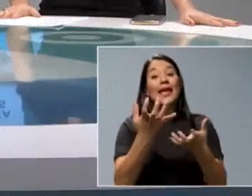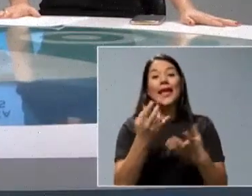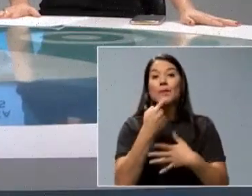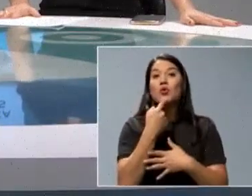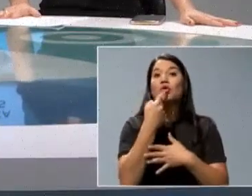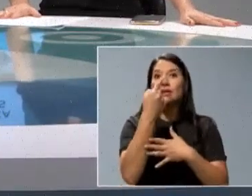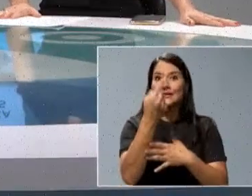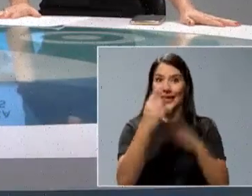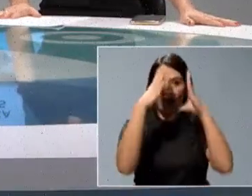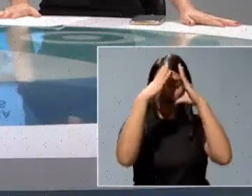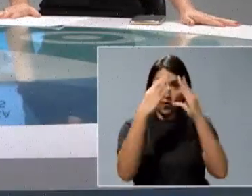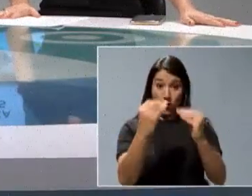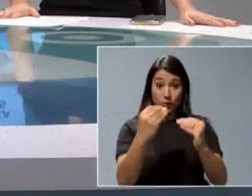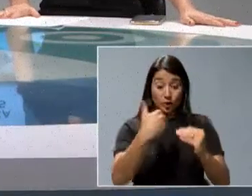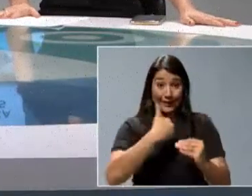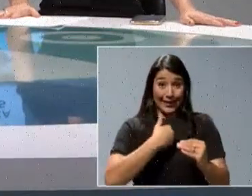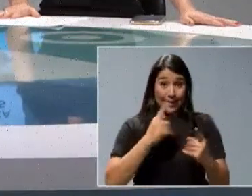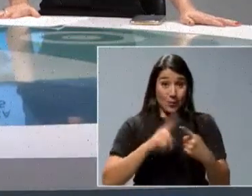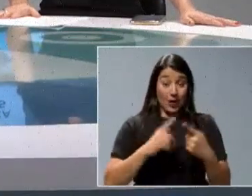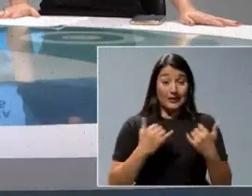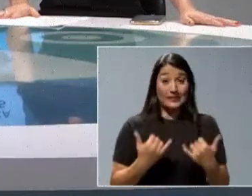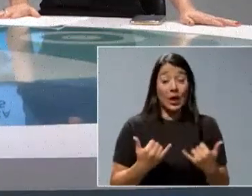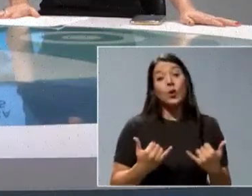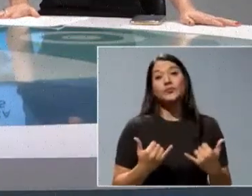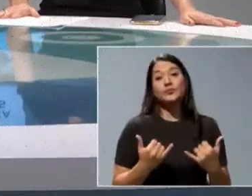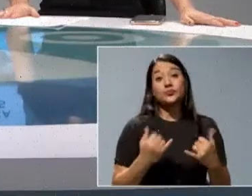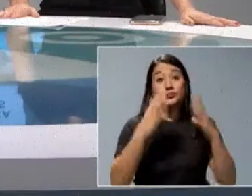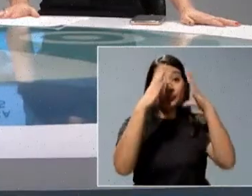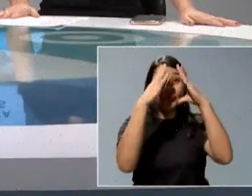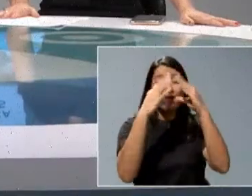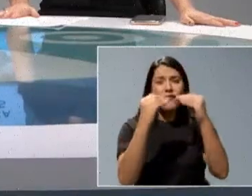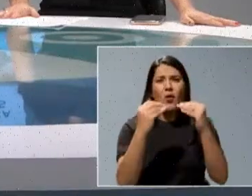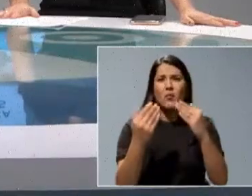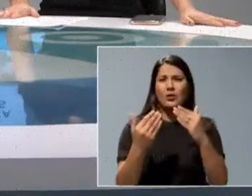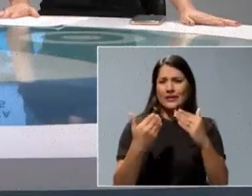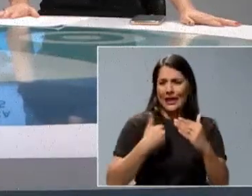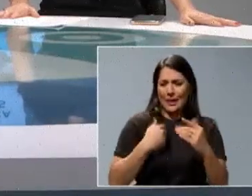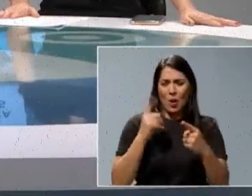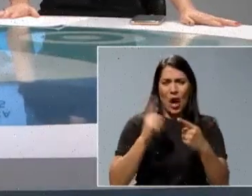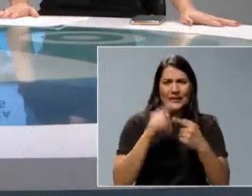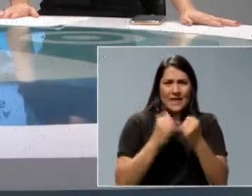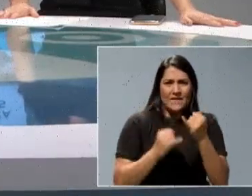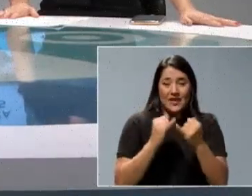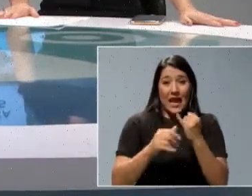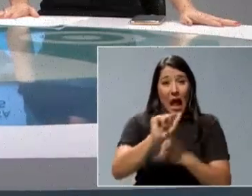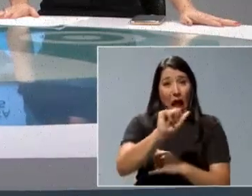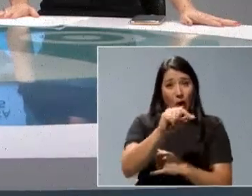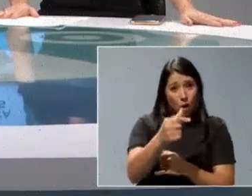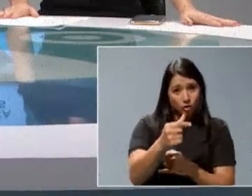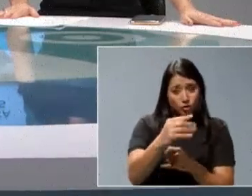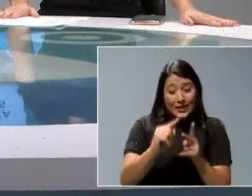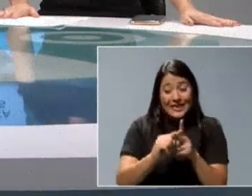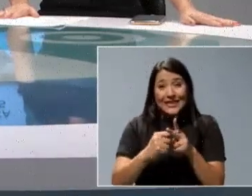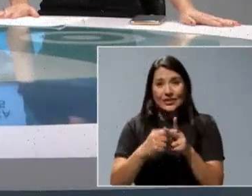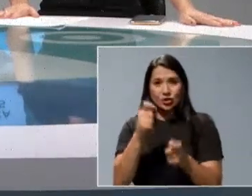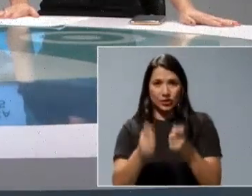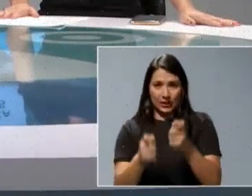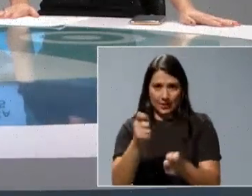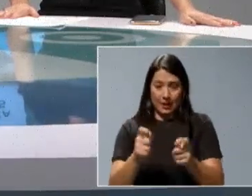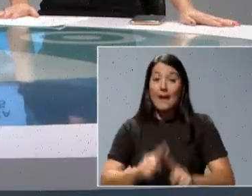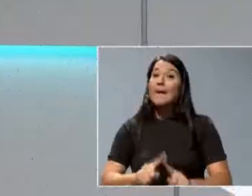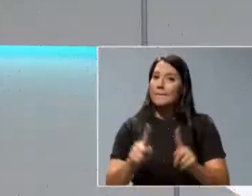al cierre de edición de estos reportajes, la información que teníamos era hasta finales de agosto, principios de septiembre, pero ya los casos incluso